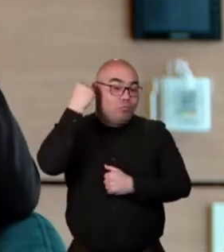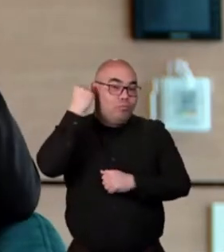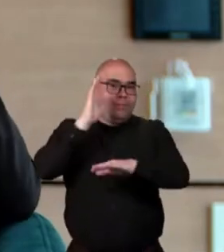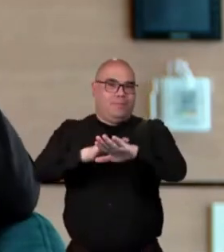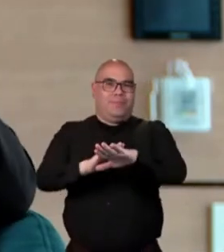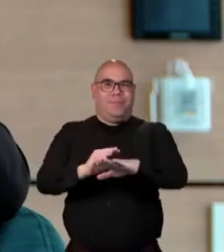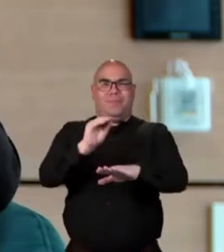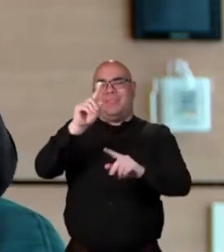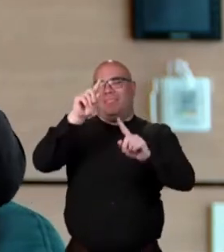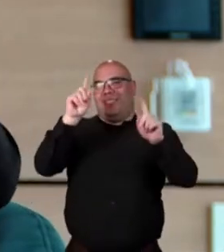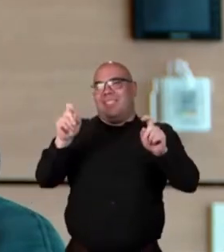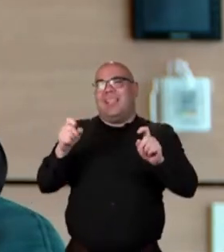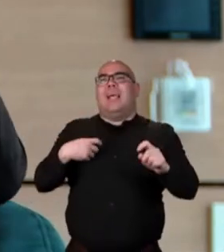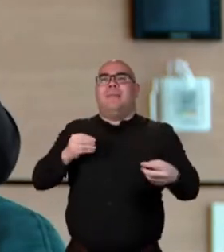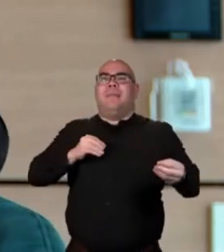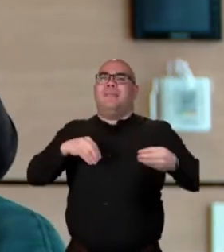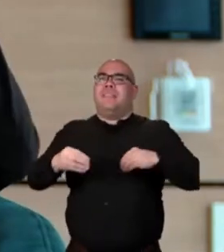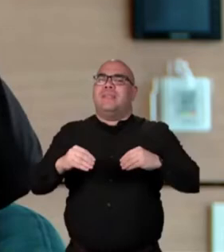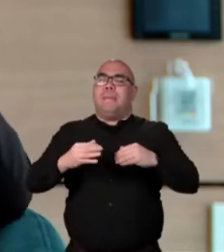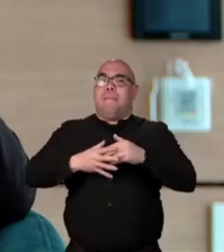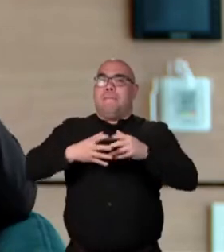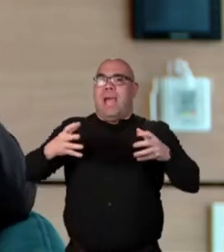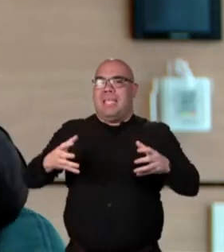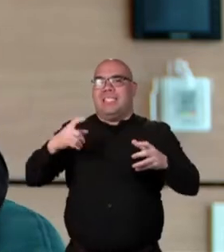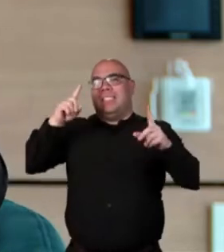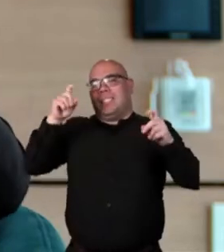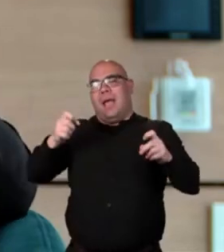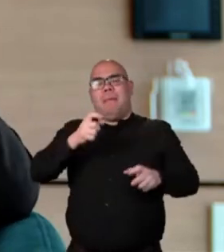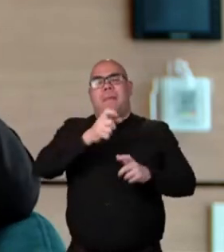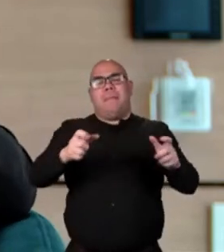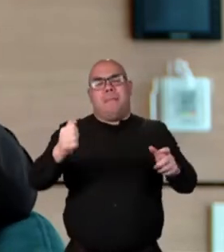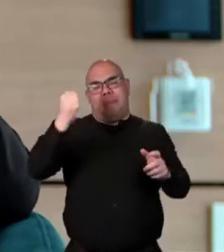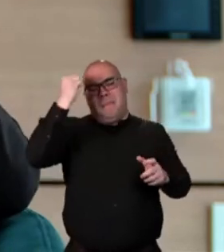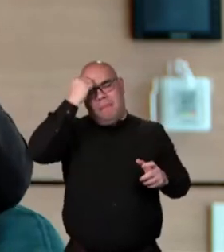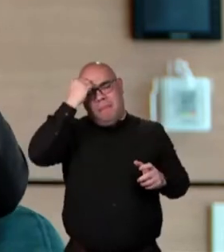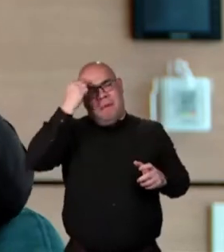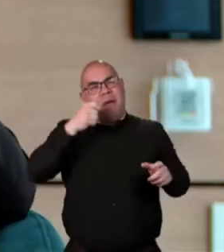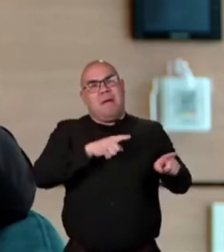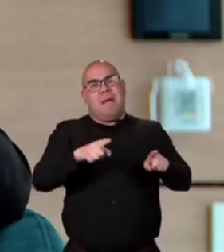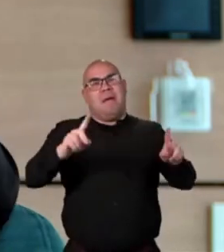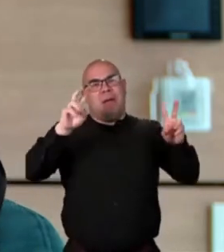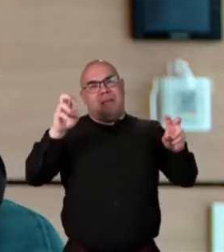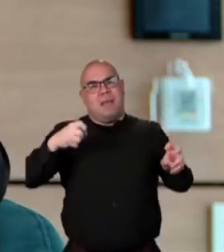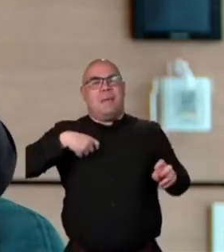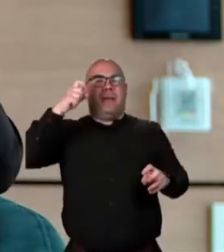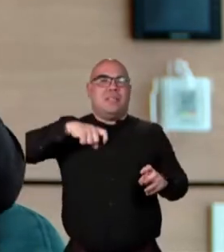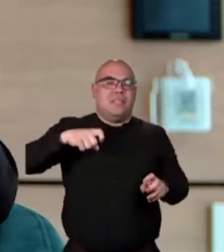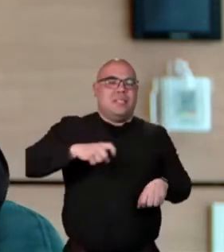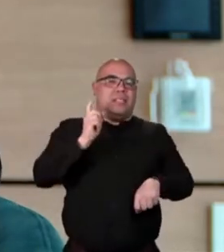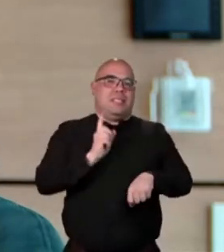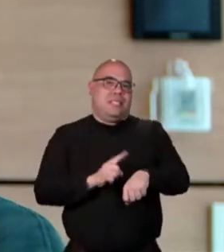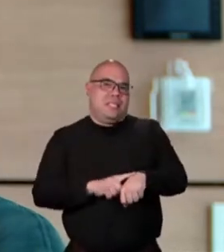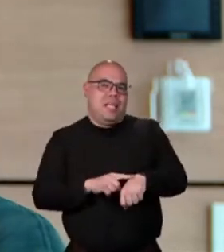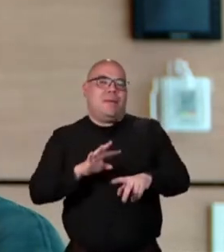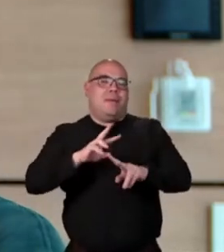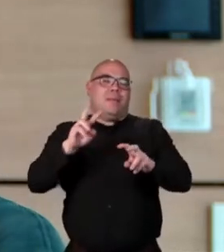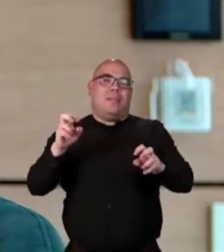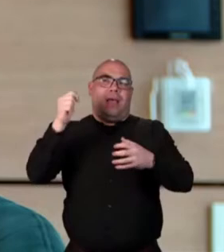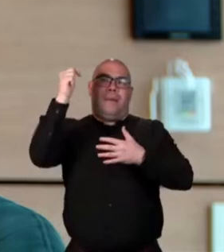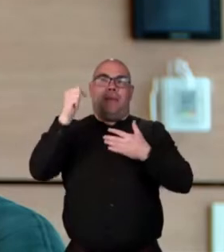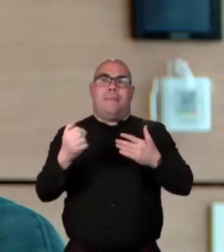flexibilizar aún más y que el estudiante pueda tener más posibilidades de ajustar a sus necesidades ya sus tiempos este esquema de tener